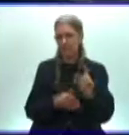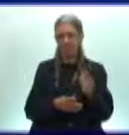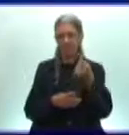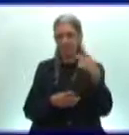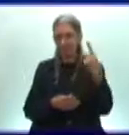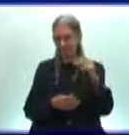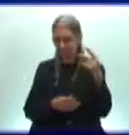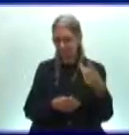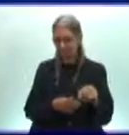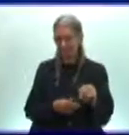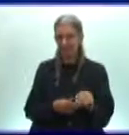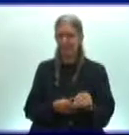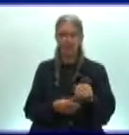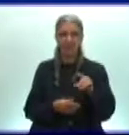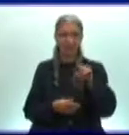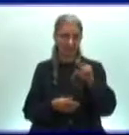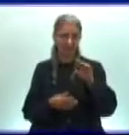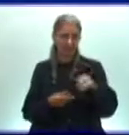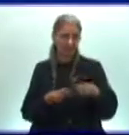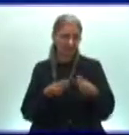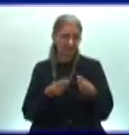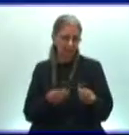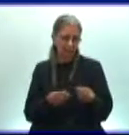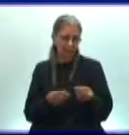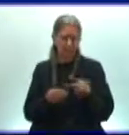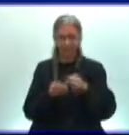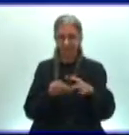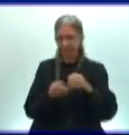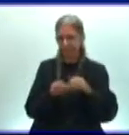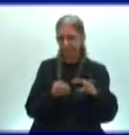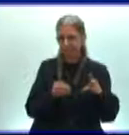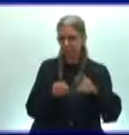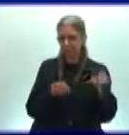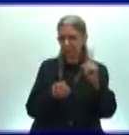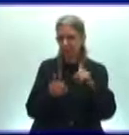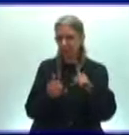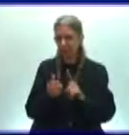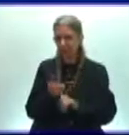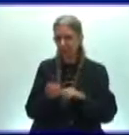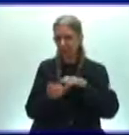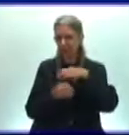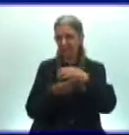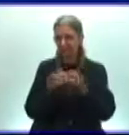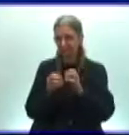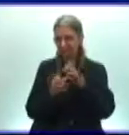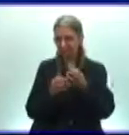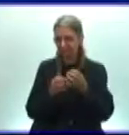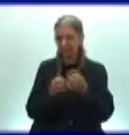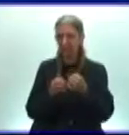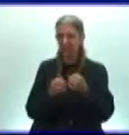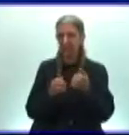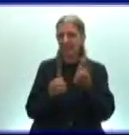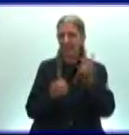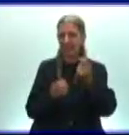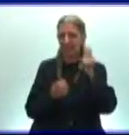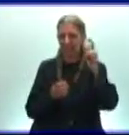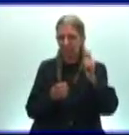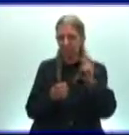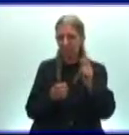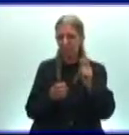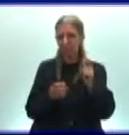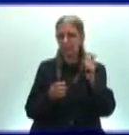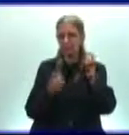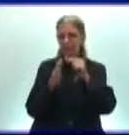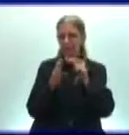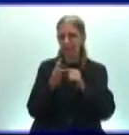ejercicio. Dada la distribución electrónica de un átomo de un elemento químico, responda. Y yo les sugiero, para ganar en tiempo,